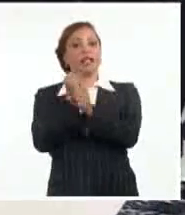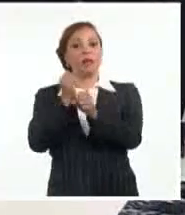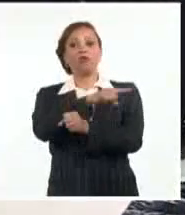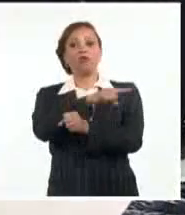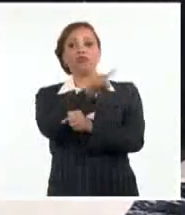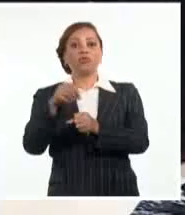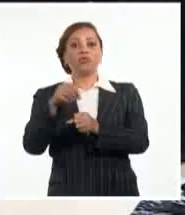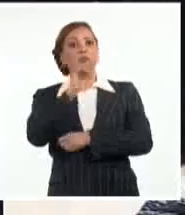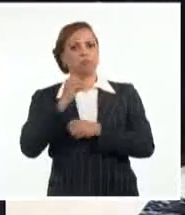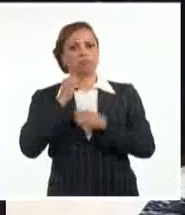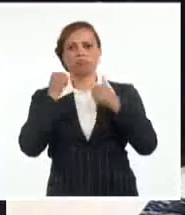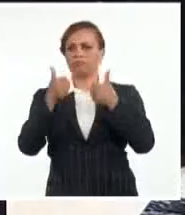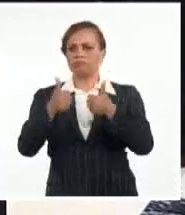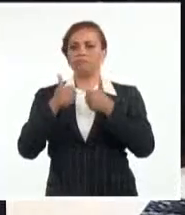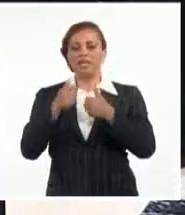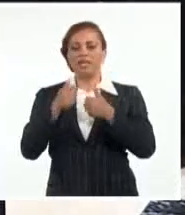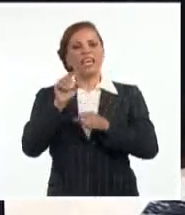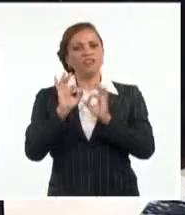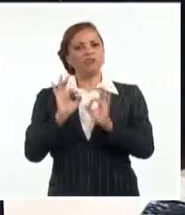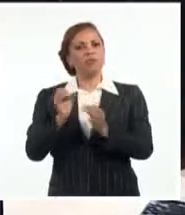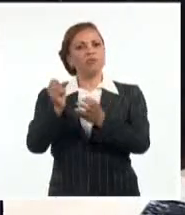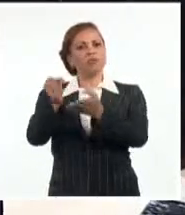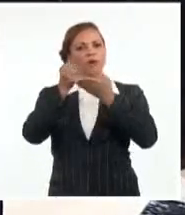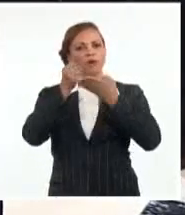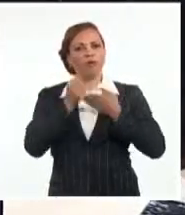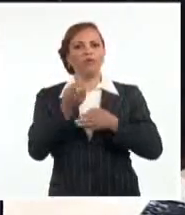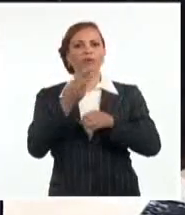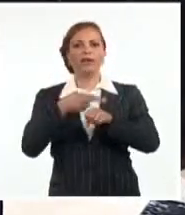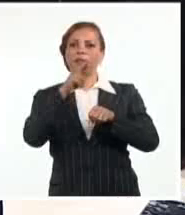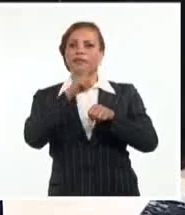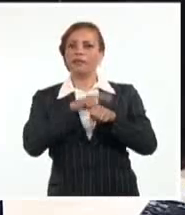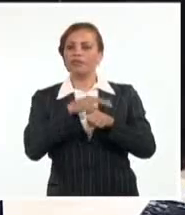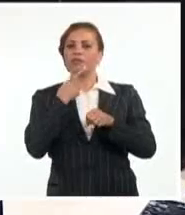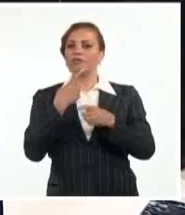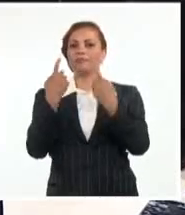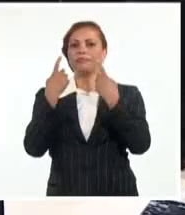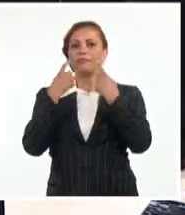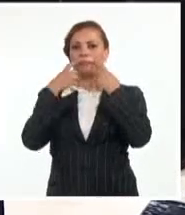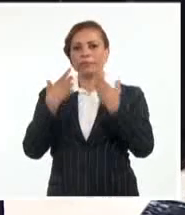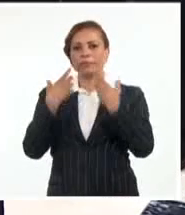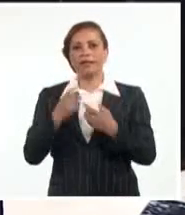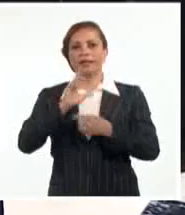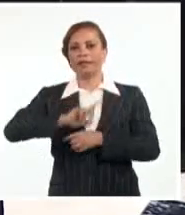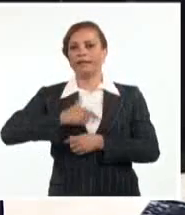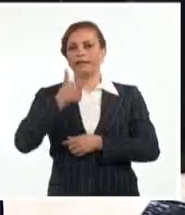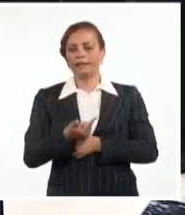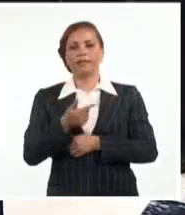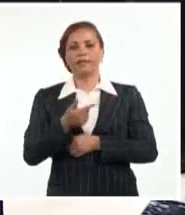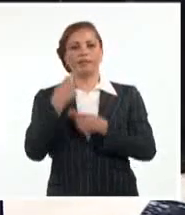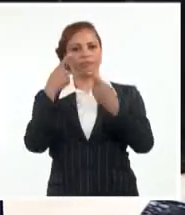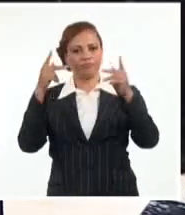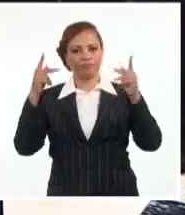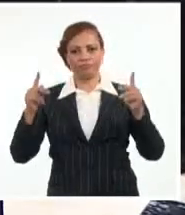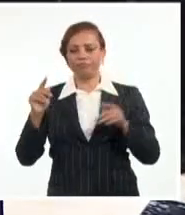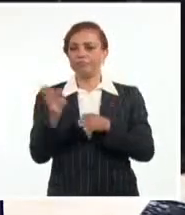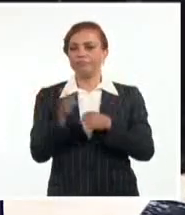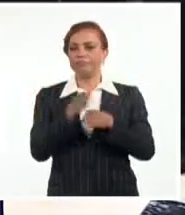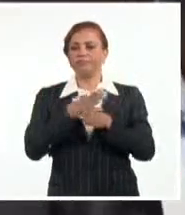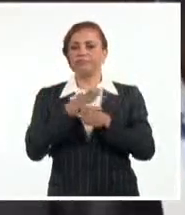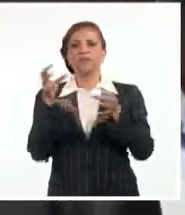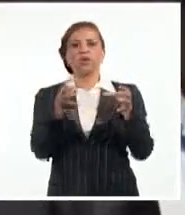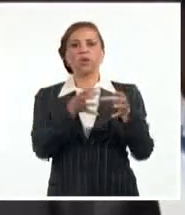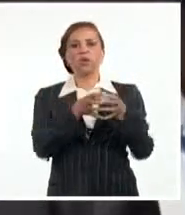organizaron nos permitió tener una representación alta de empresarios, de artistas intelectuales, de movimientos